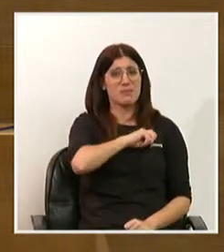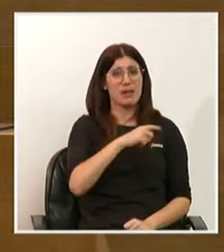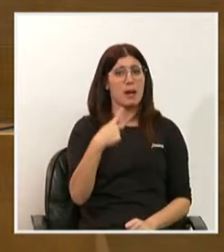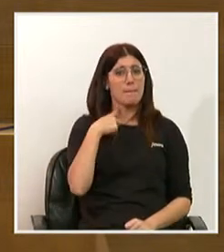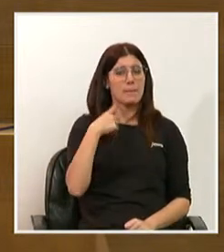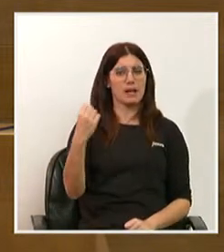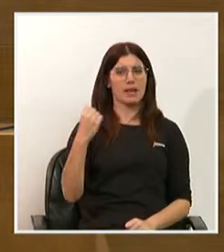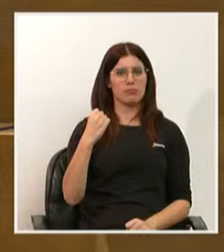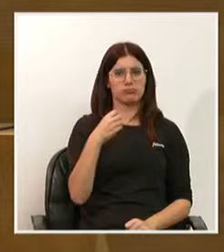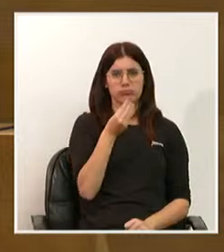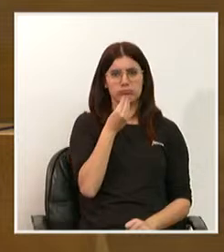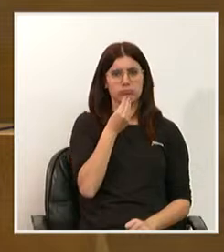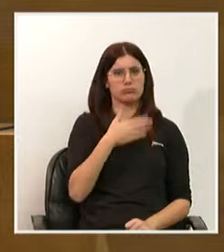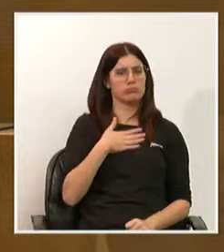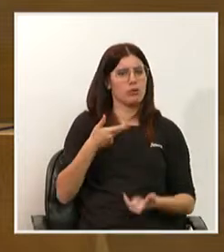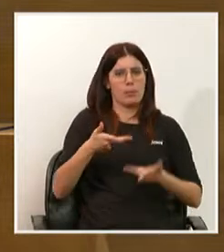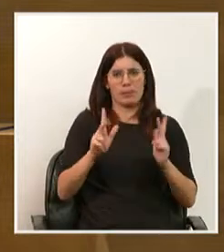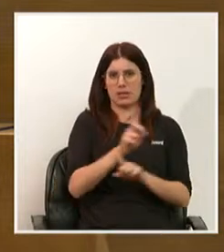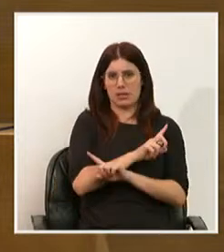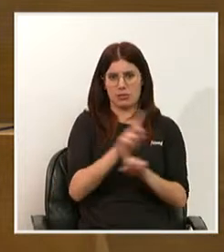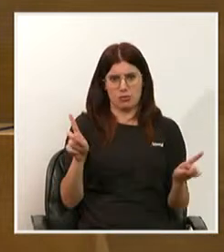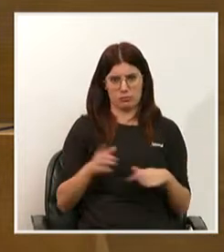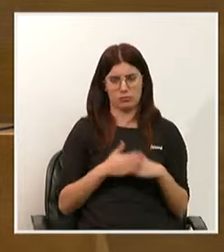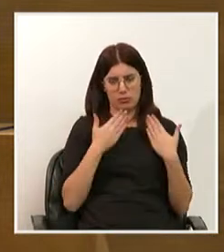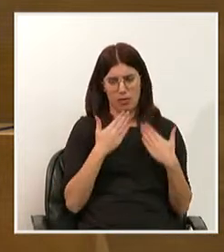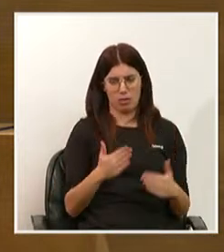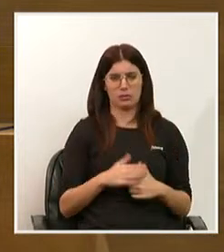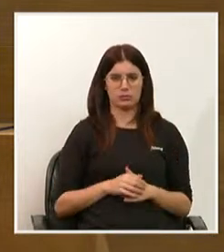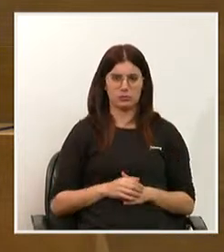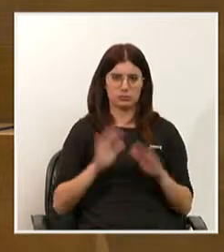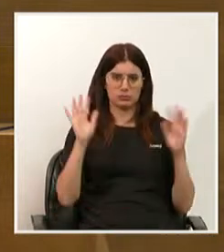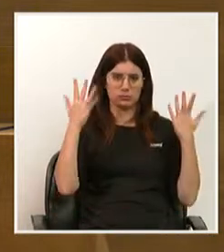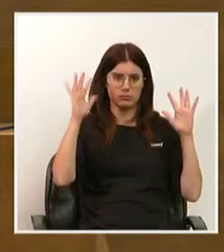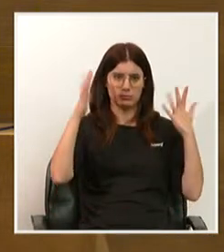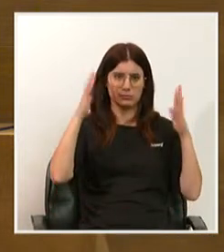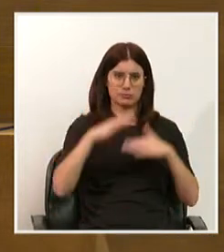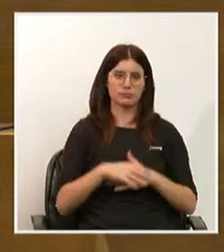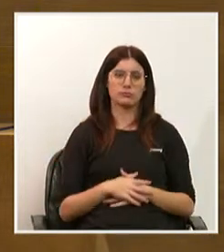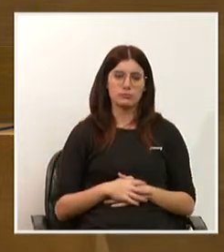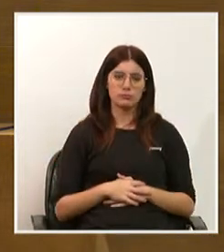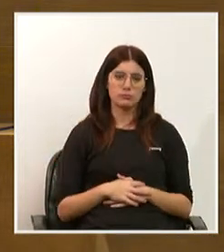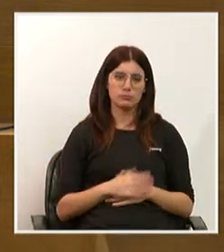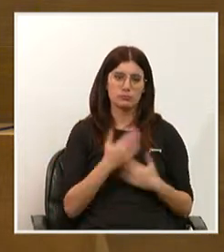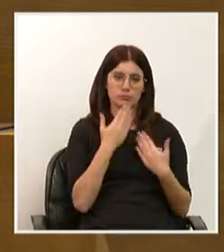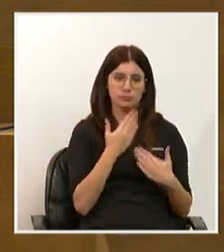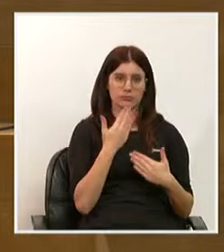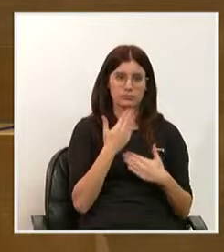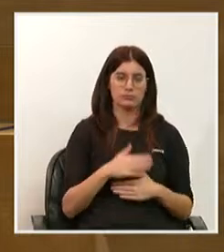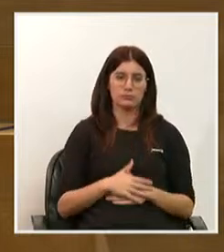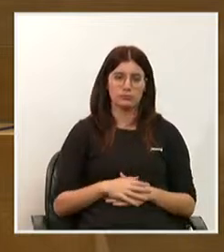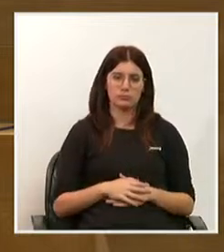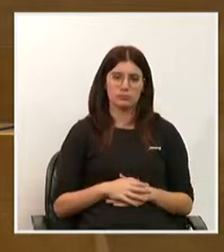soberanía alimentaria no lo vamos a permitir gracias muchas